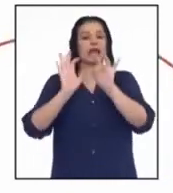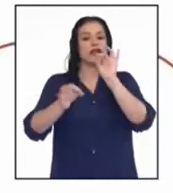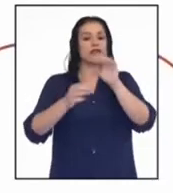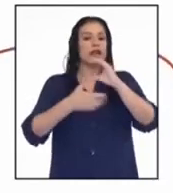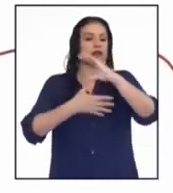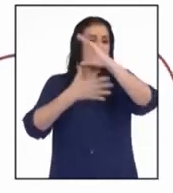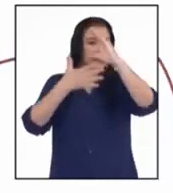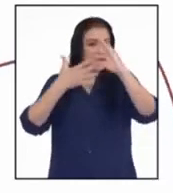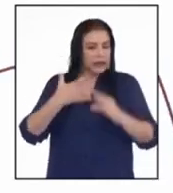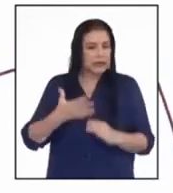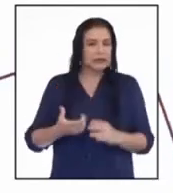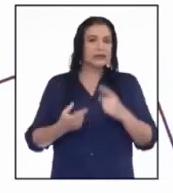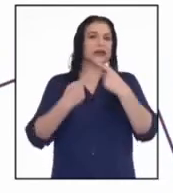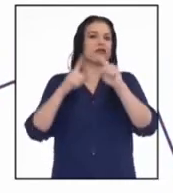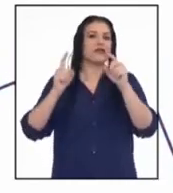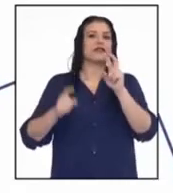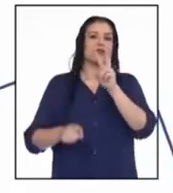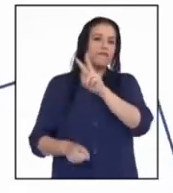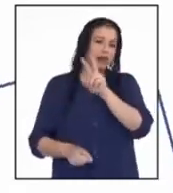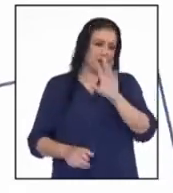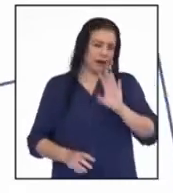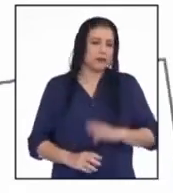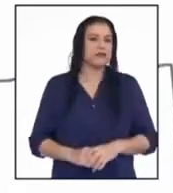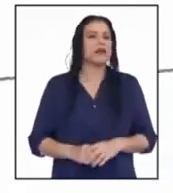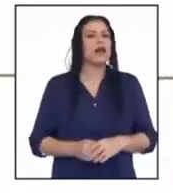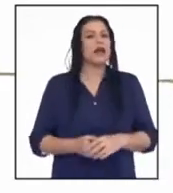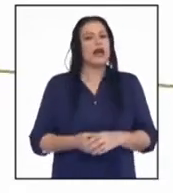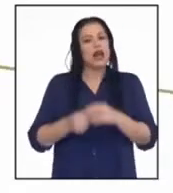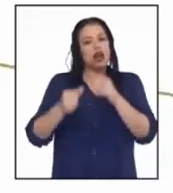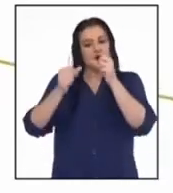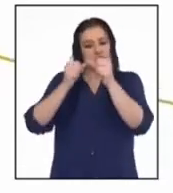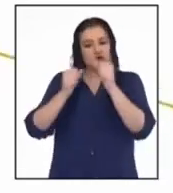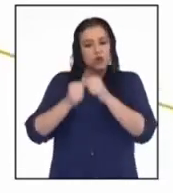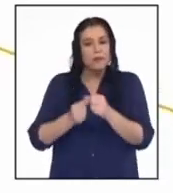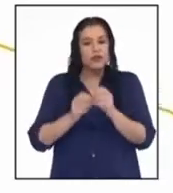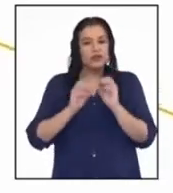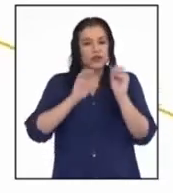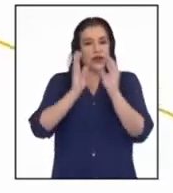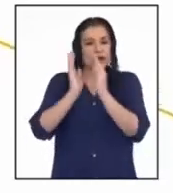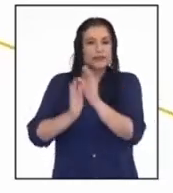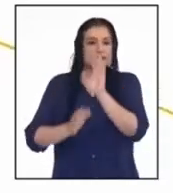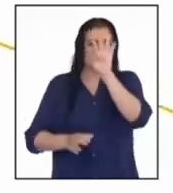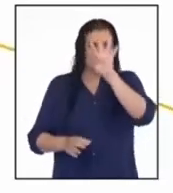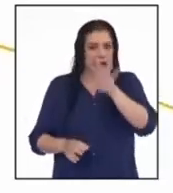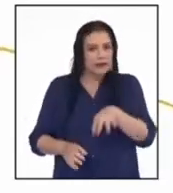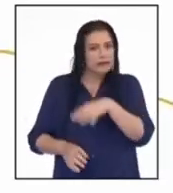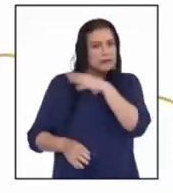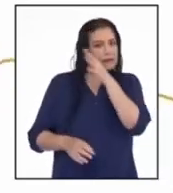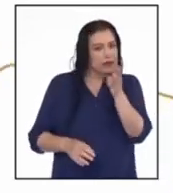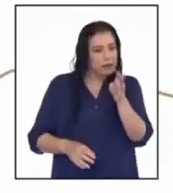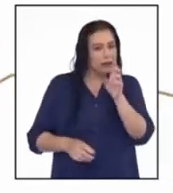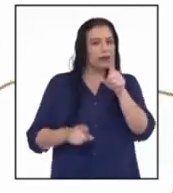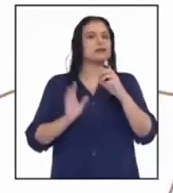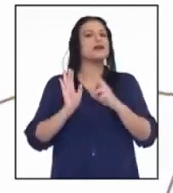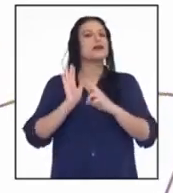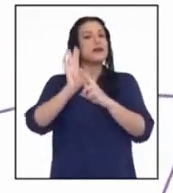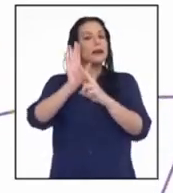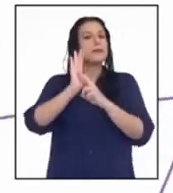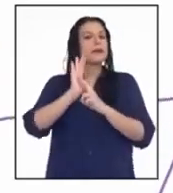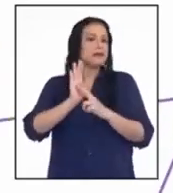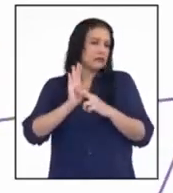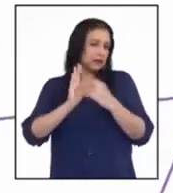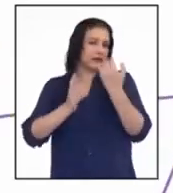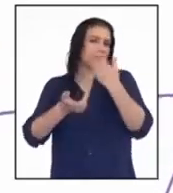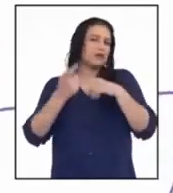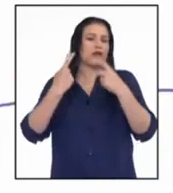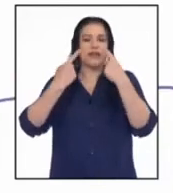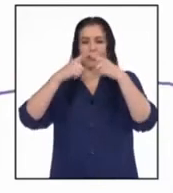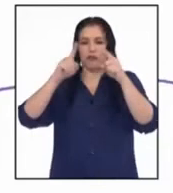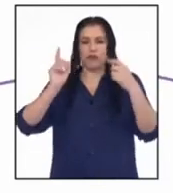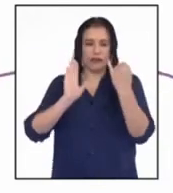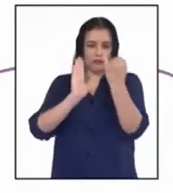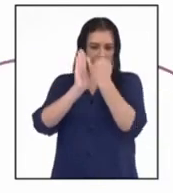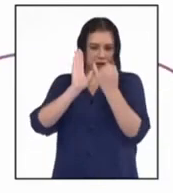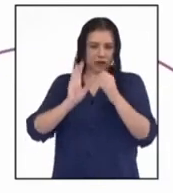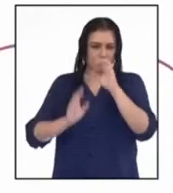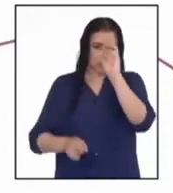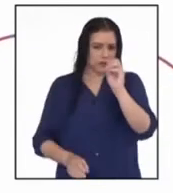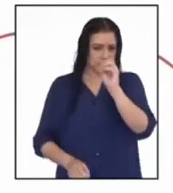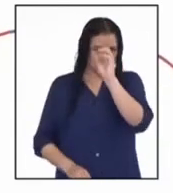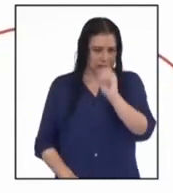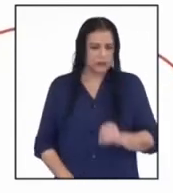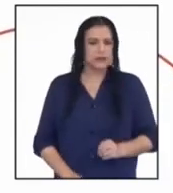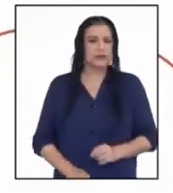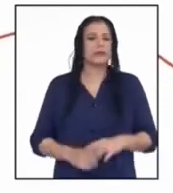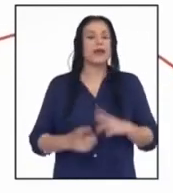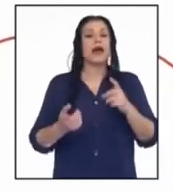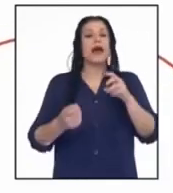las características de las variables. Los datos se organizan en tablas de distribución de frecuencias y se representan a través de una variedad de gráficos